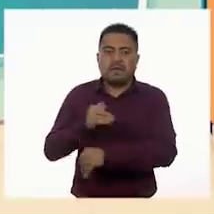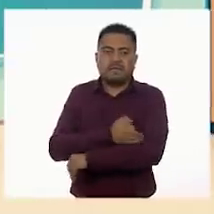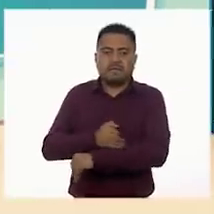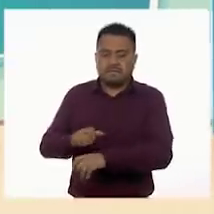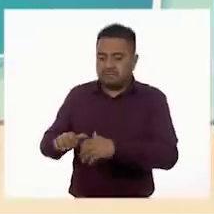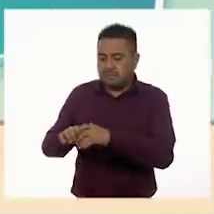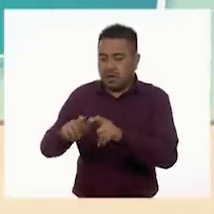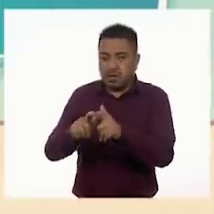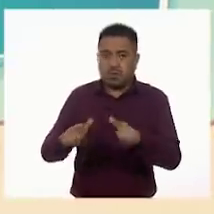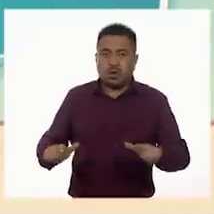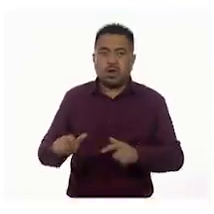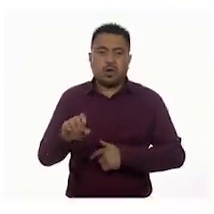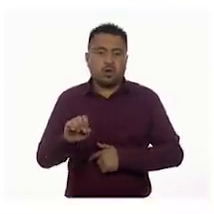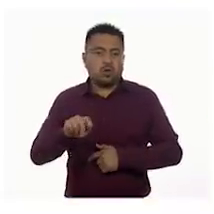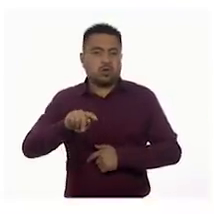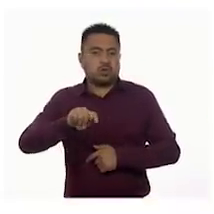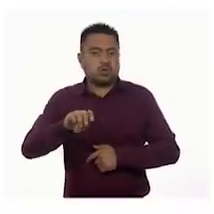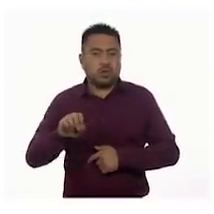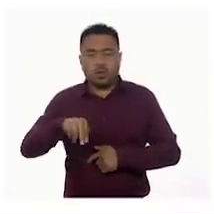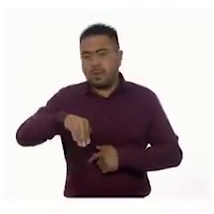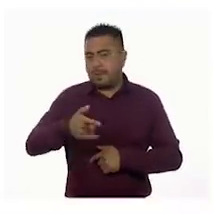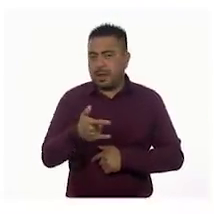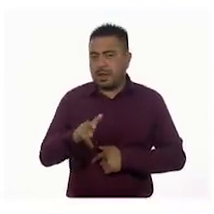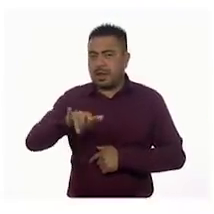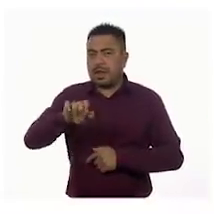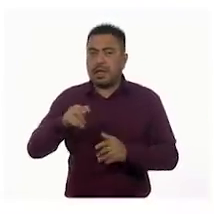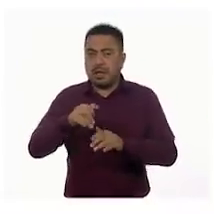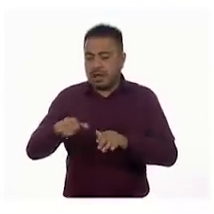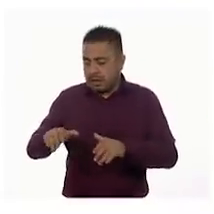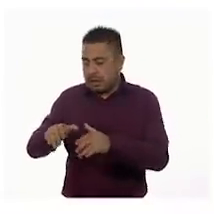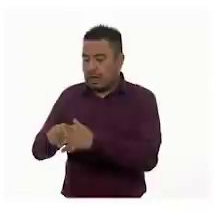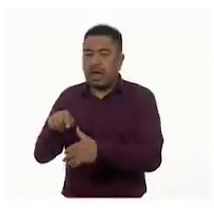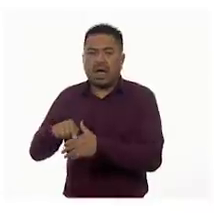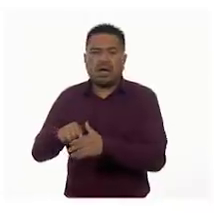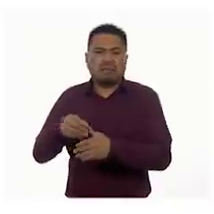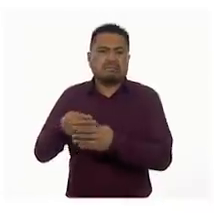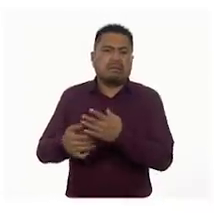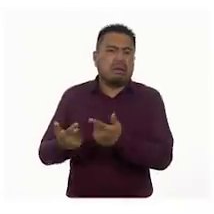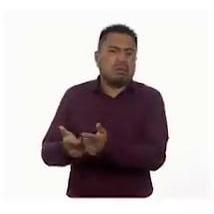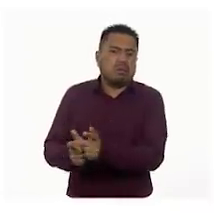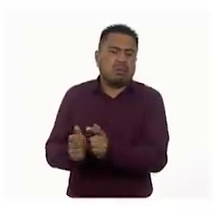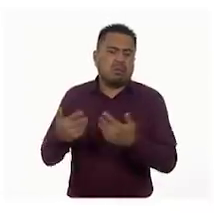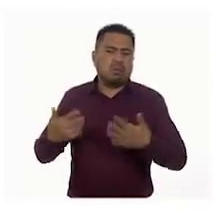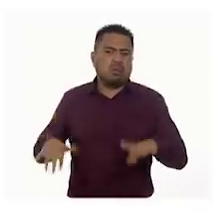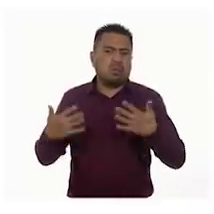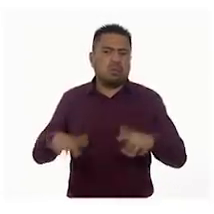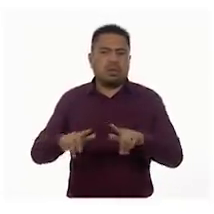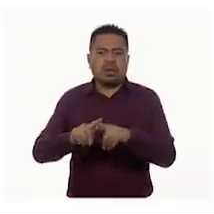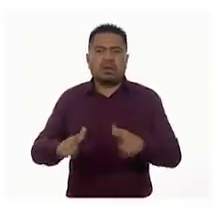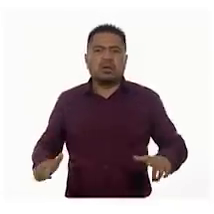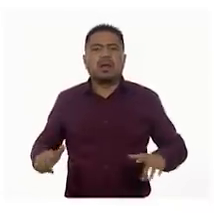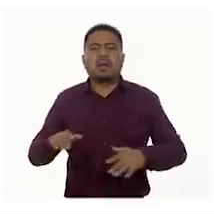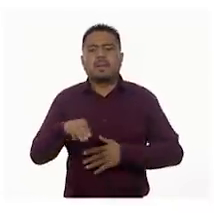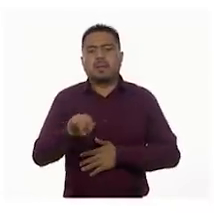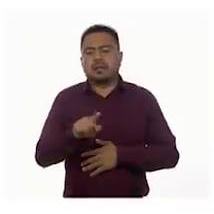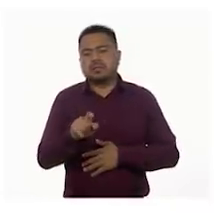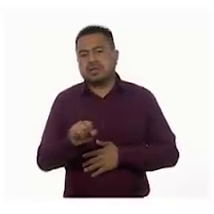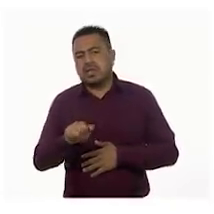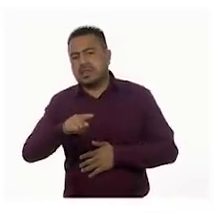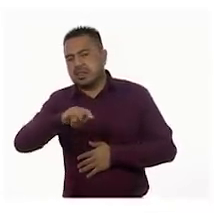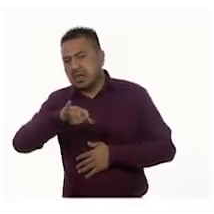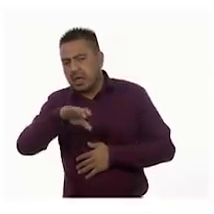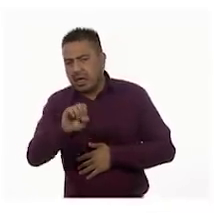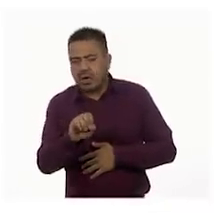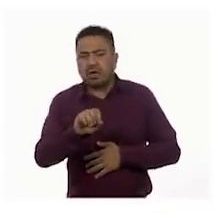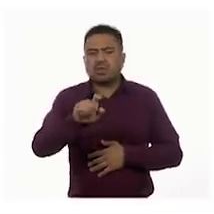familia lingüística otomangue. Dentro de esta familia existen varias agrupaciones lingüísticas: mazateco,